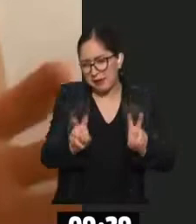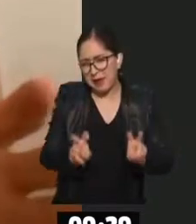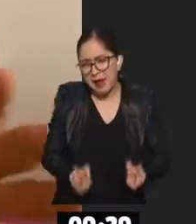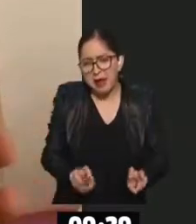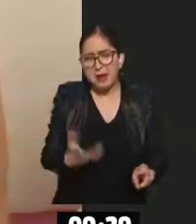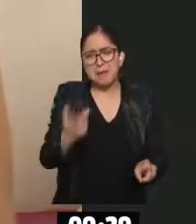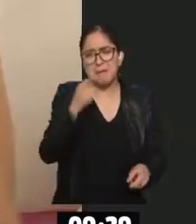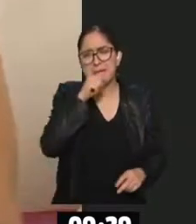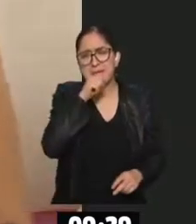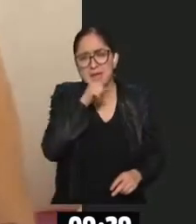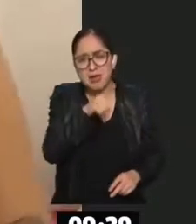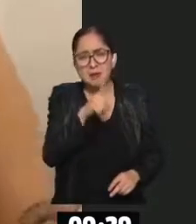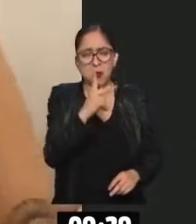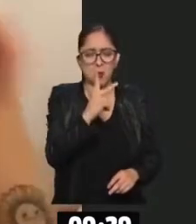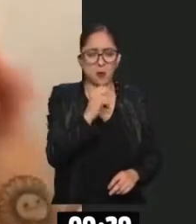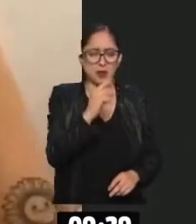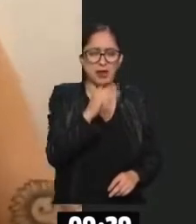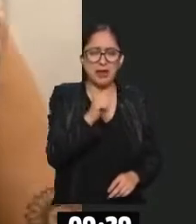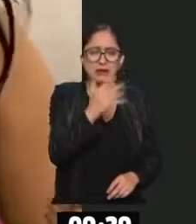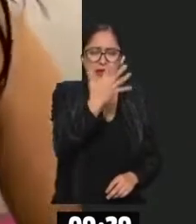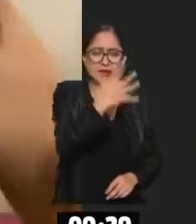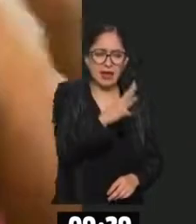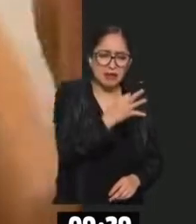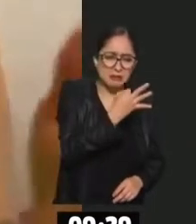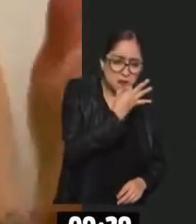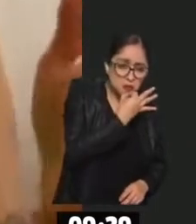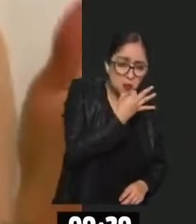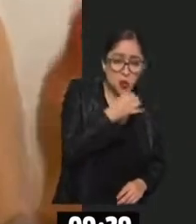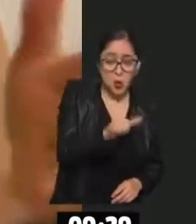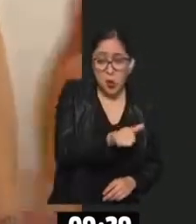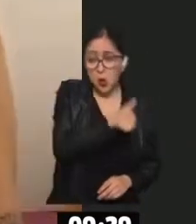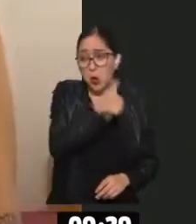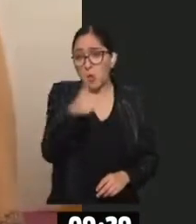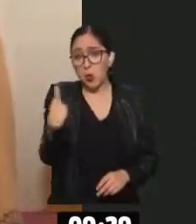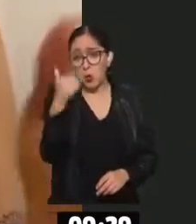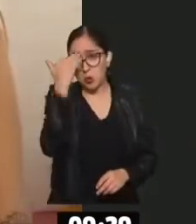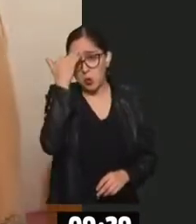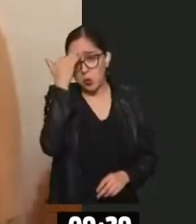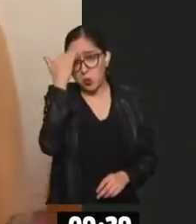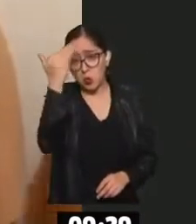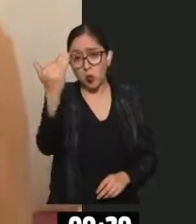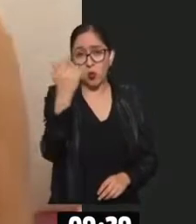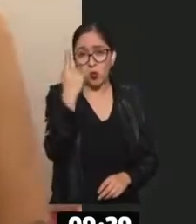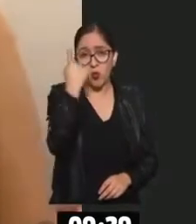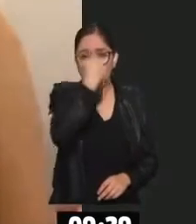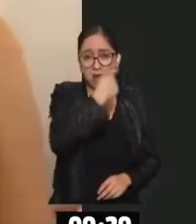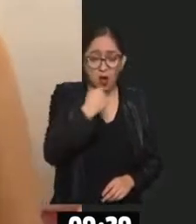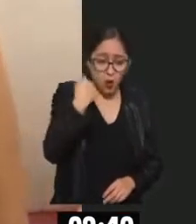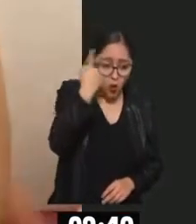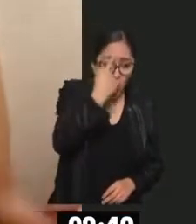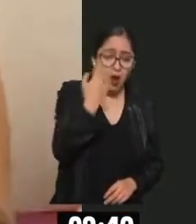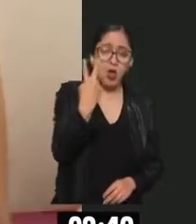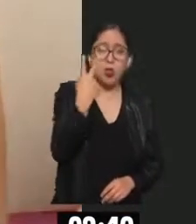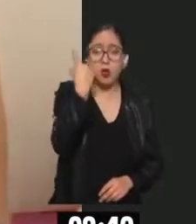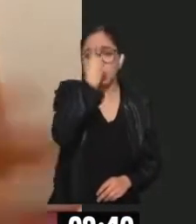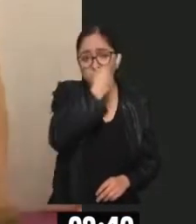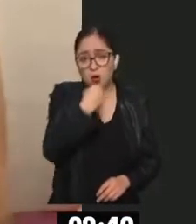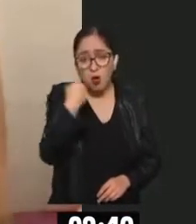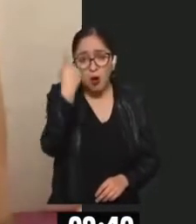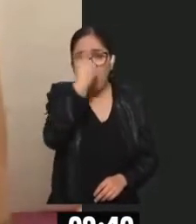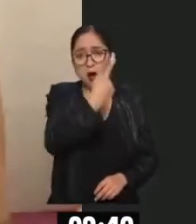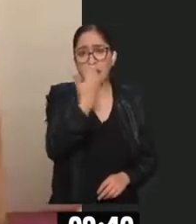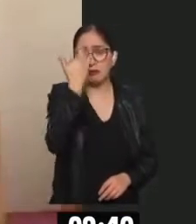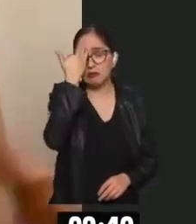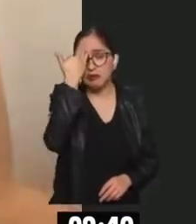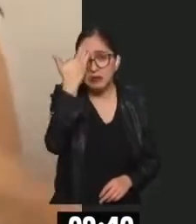Hay podcasts muy cortitos que duran 10 minutos y hay algunos que duran hasta 1 hora, hora y media, 2 horas. Y pues hay para